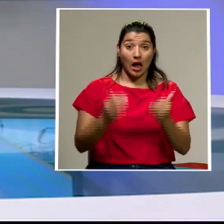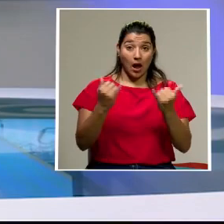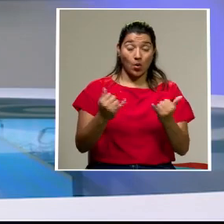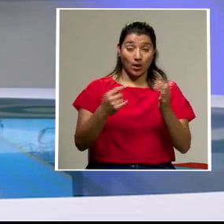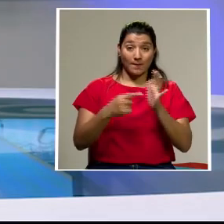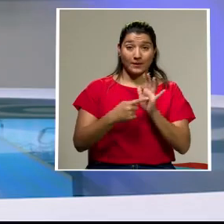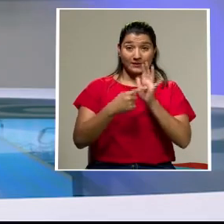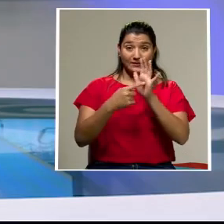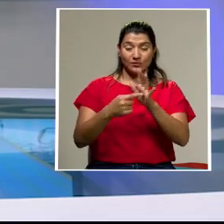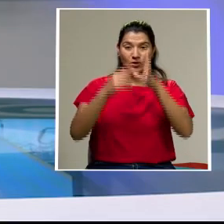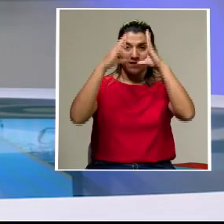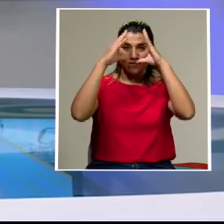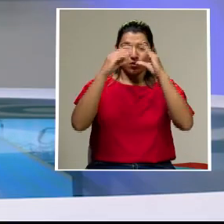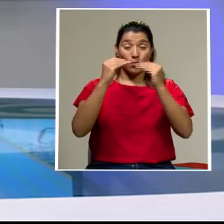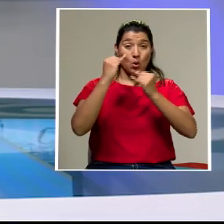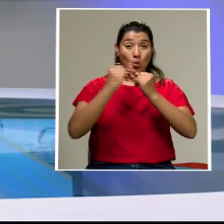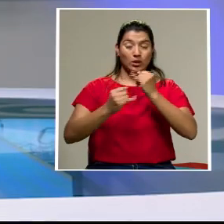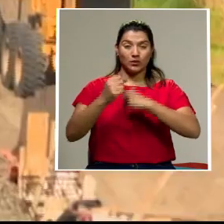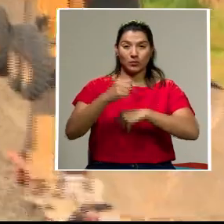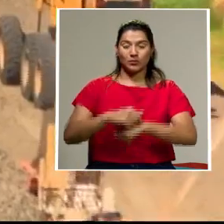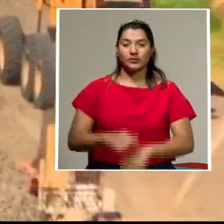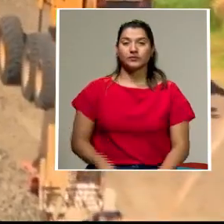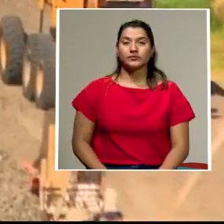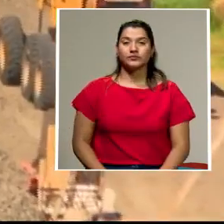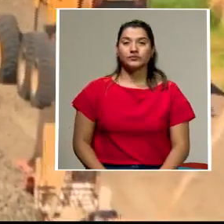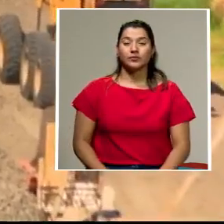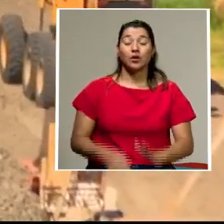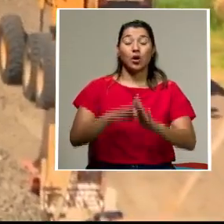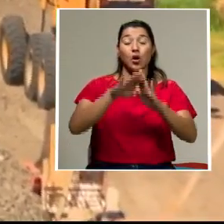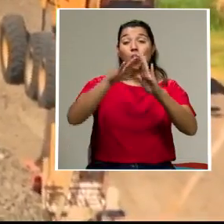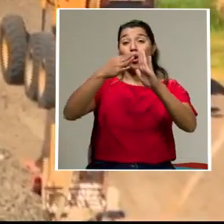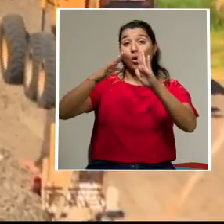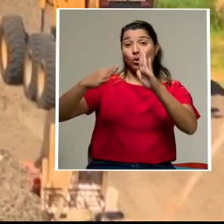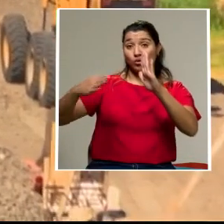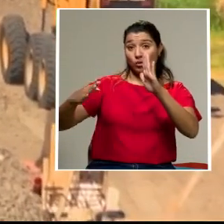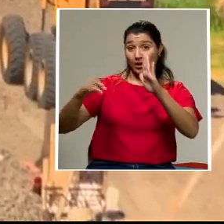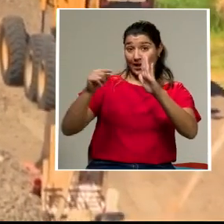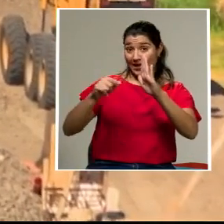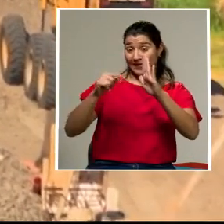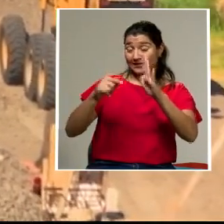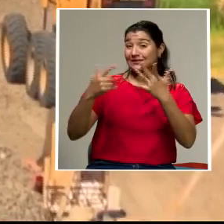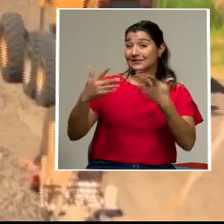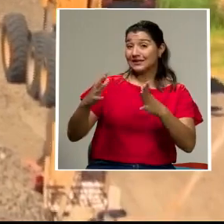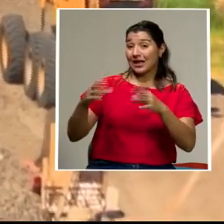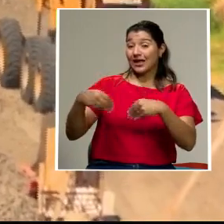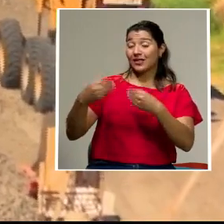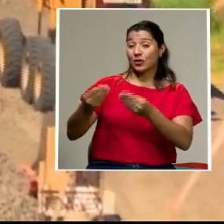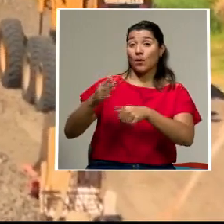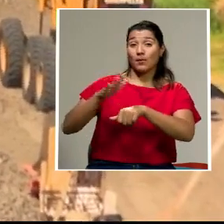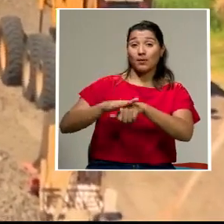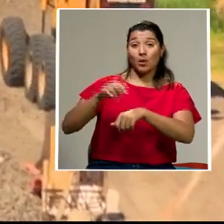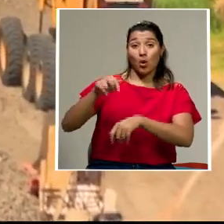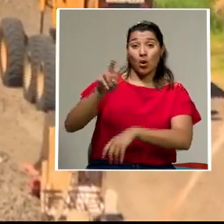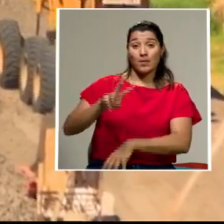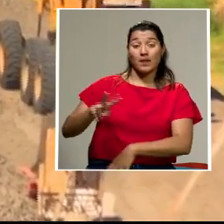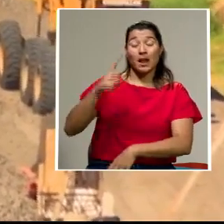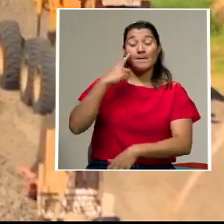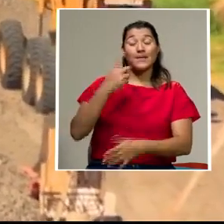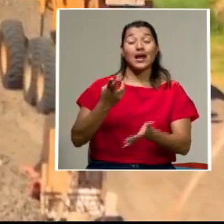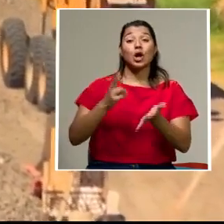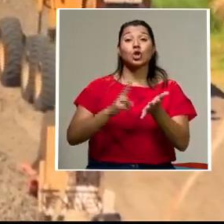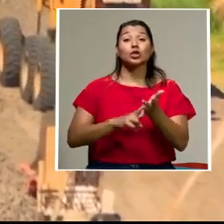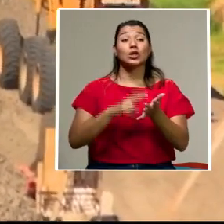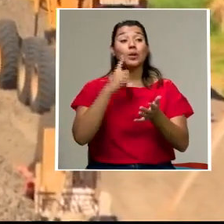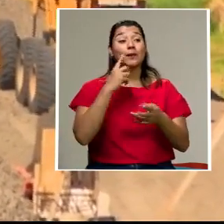presentamos información de última hora. La Contraloría General de la República dio luz verde este viernes al contrato de supervisión